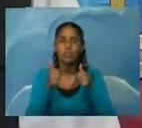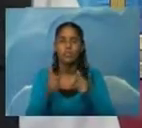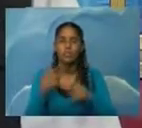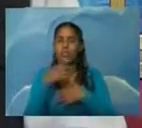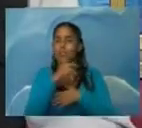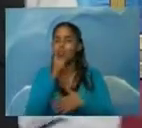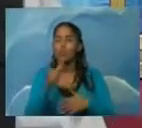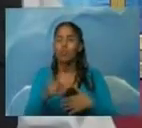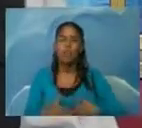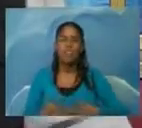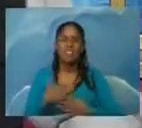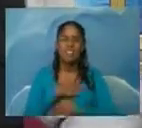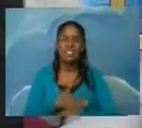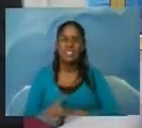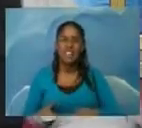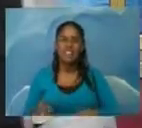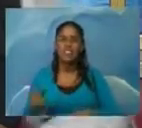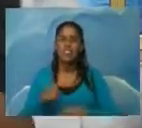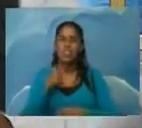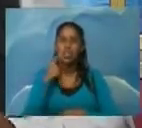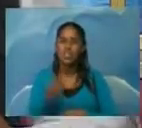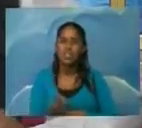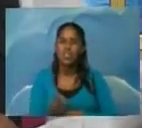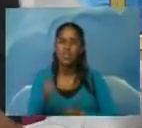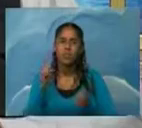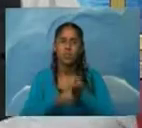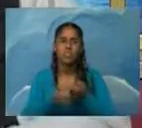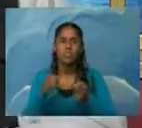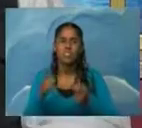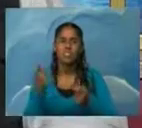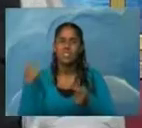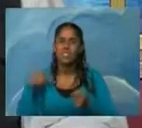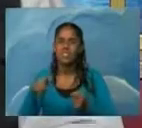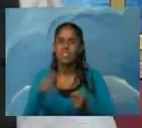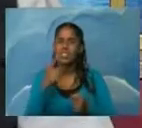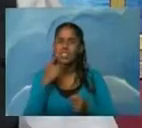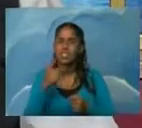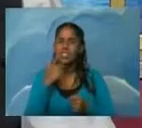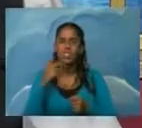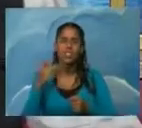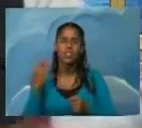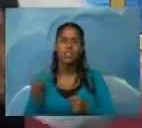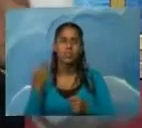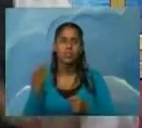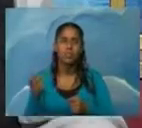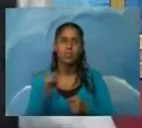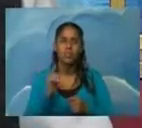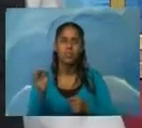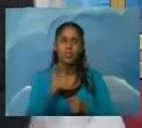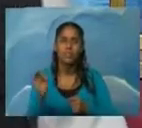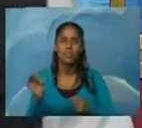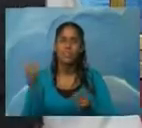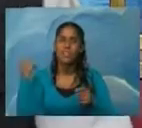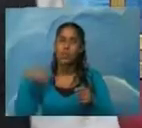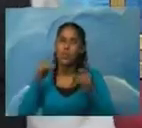estómago. Ay. Y yo le dije a mi esposa, oye, lady, mira, tengo como, a mí me importa nada, le dije.